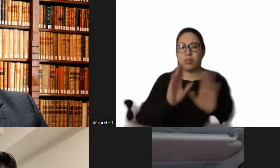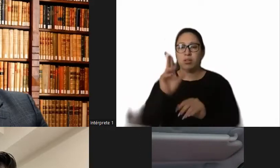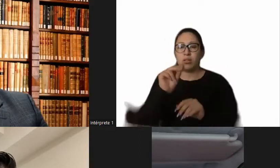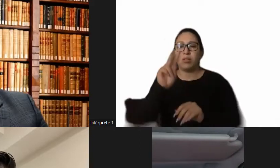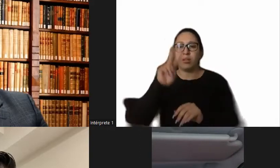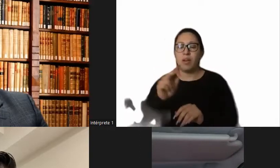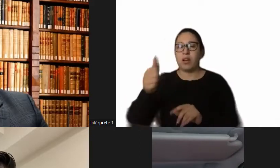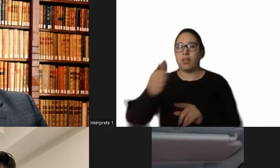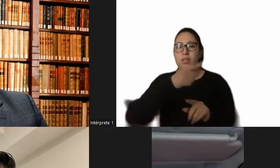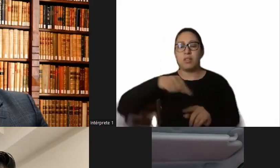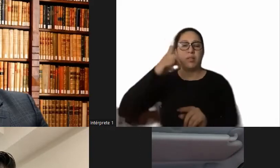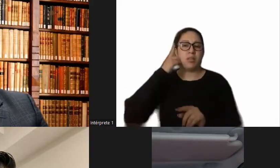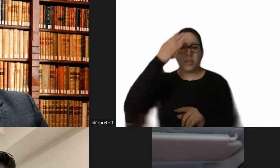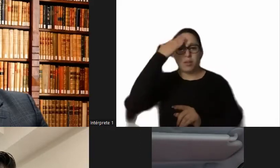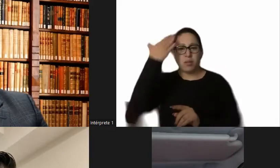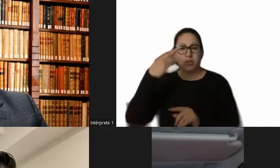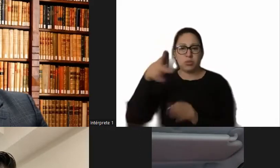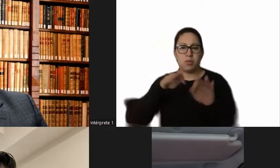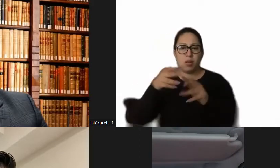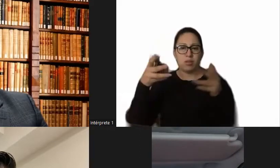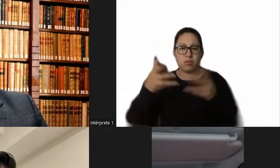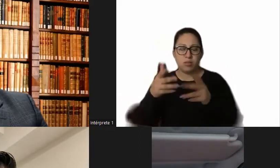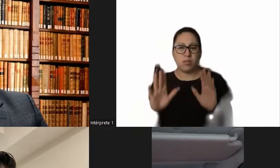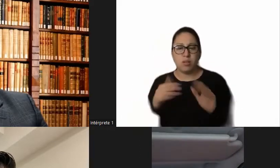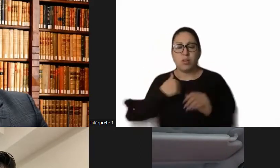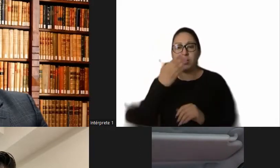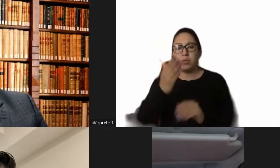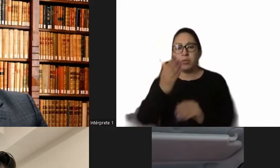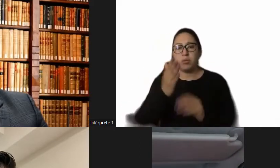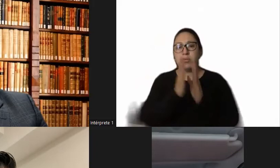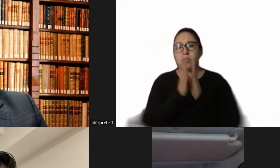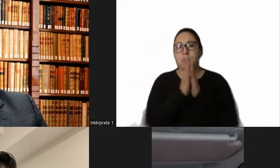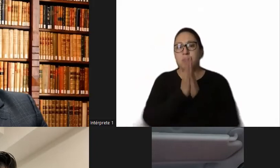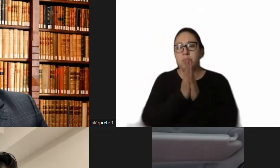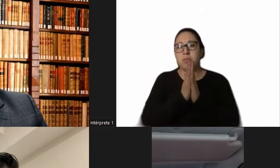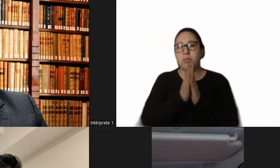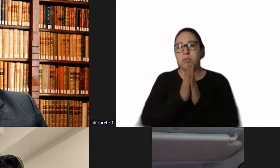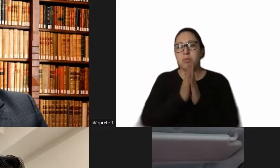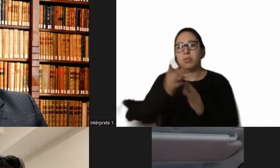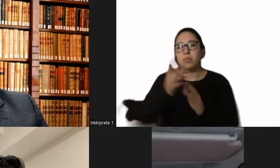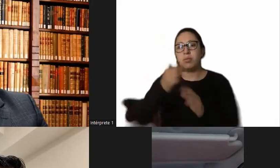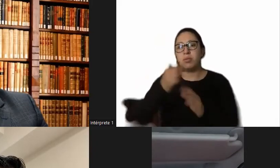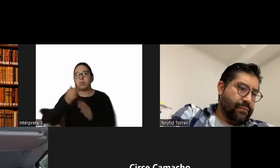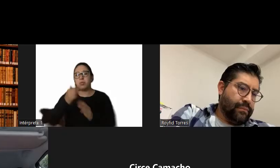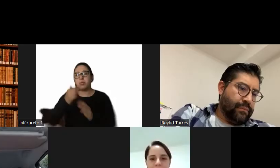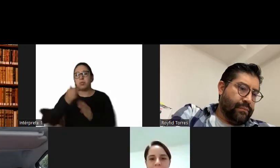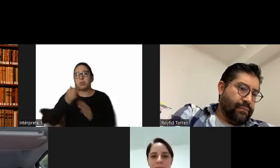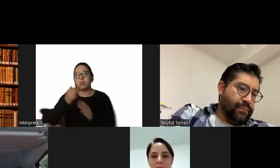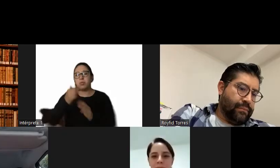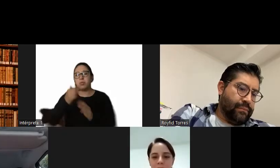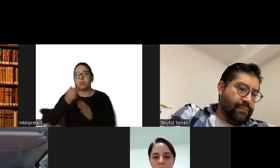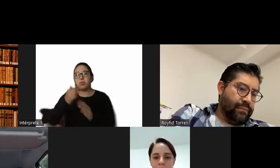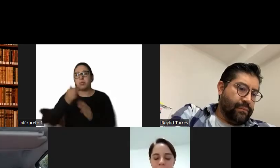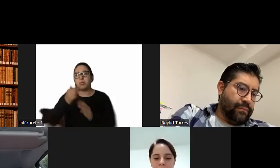iniciativa y creo que yo los invito a que la voten a favor, porque la iniciativa está publicada